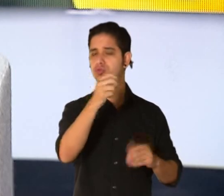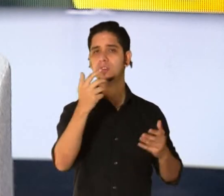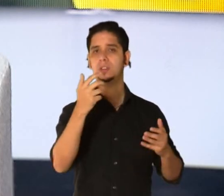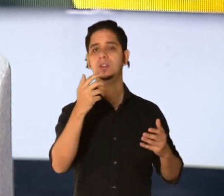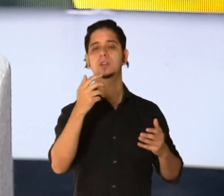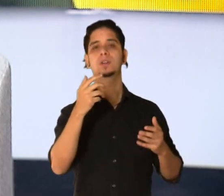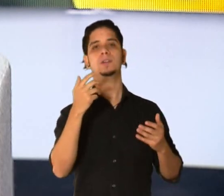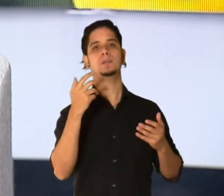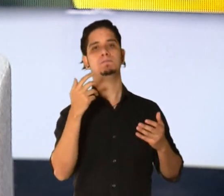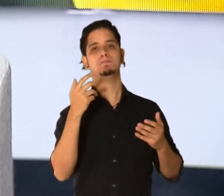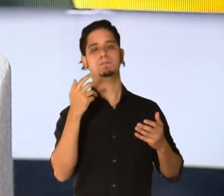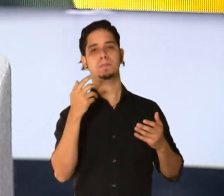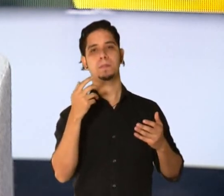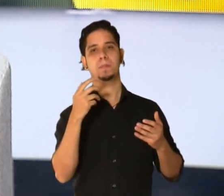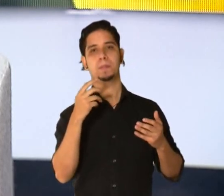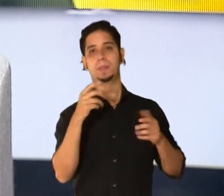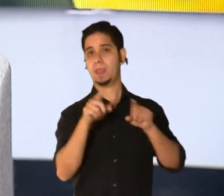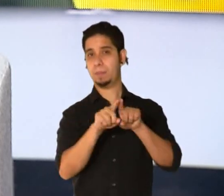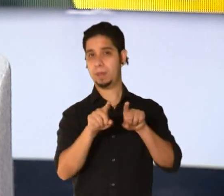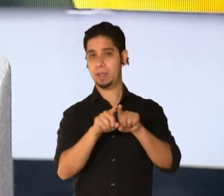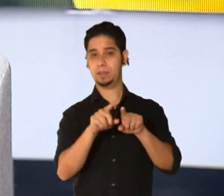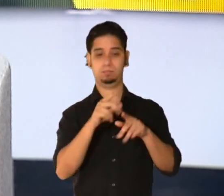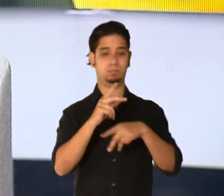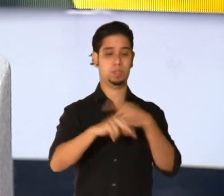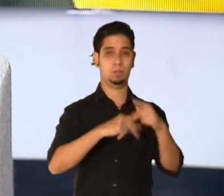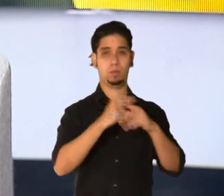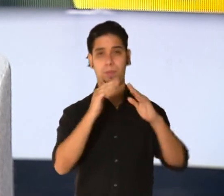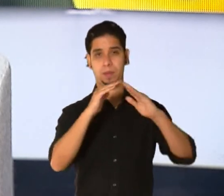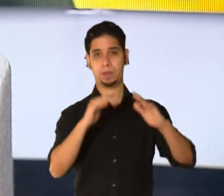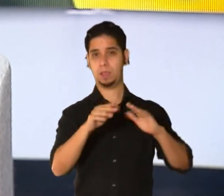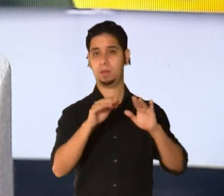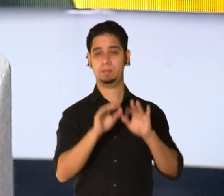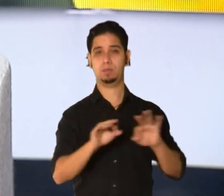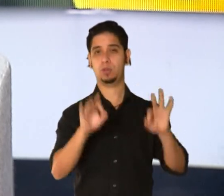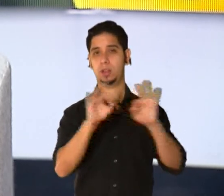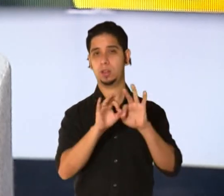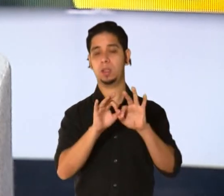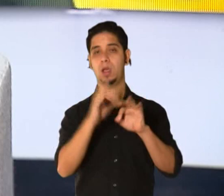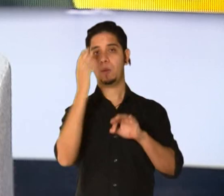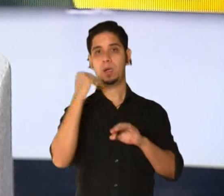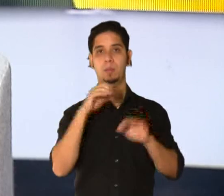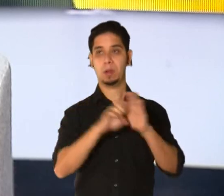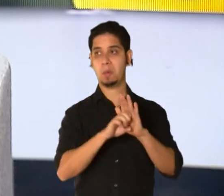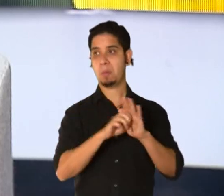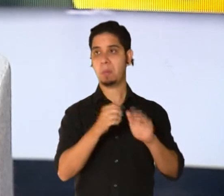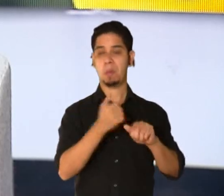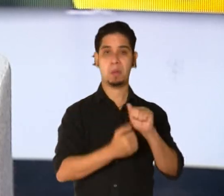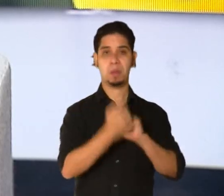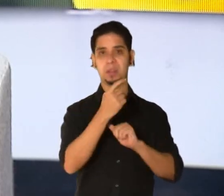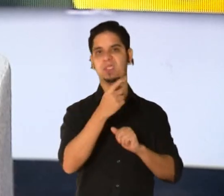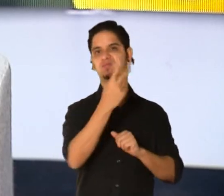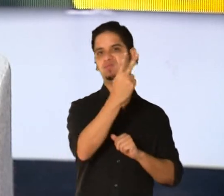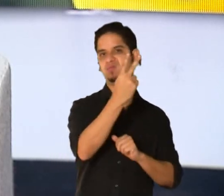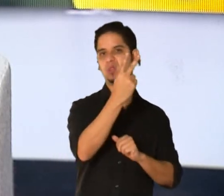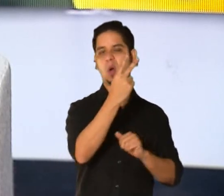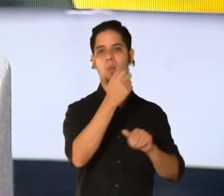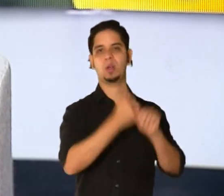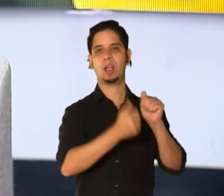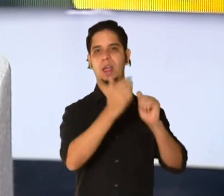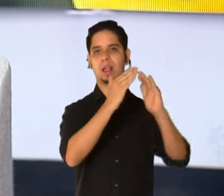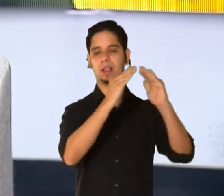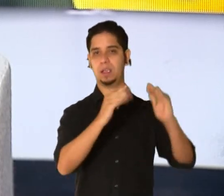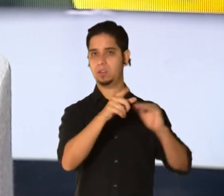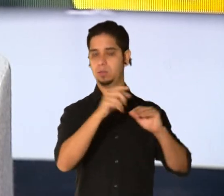Las características de la vivienda es también interesante porque es un promedio de 2 personas en cada vivienda que encontramos, y eso